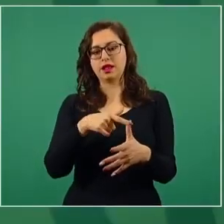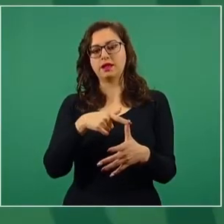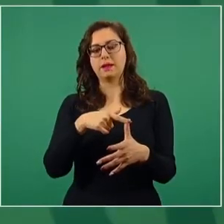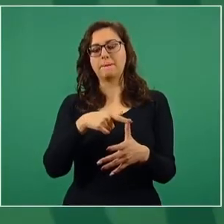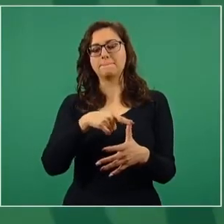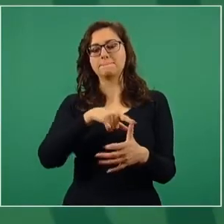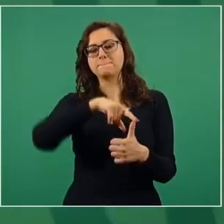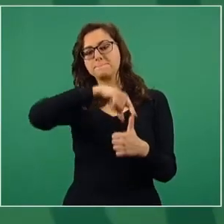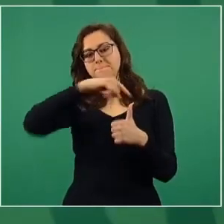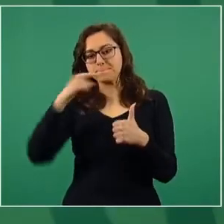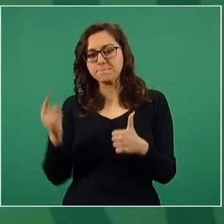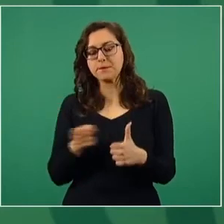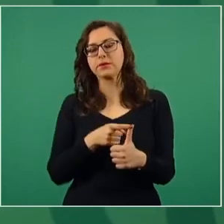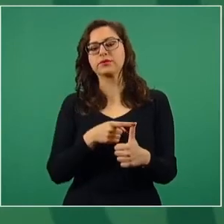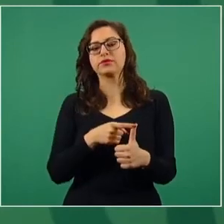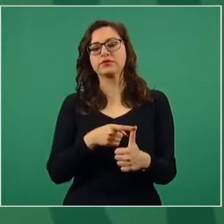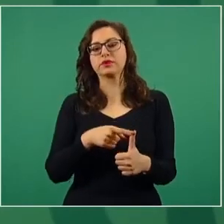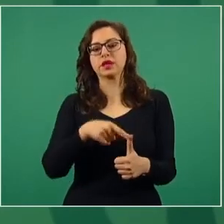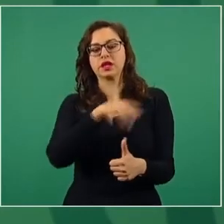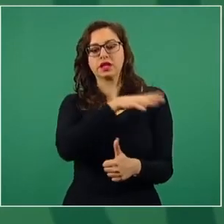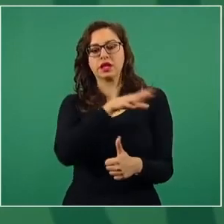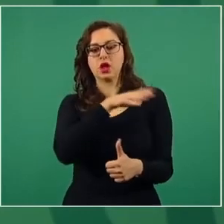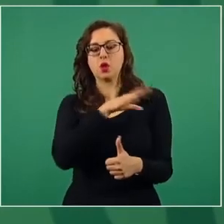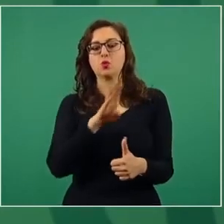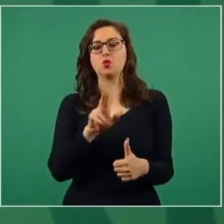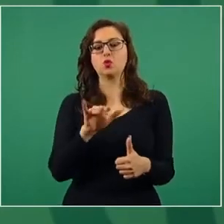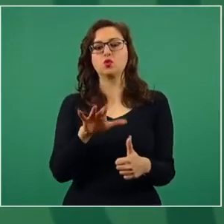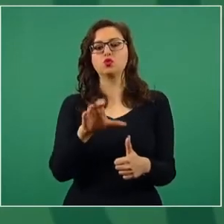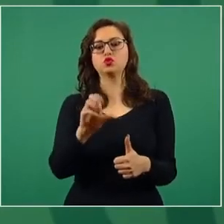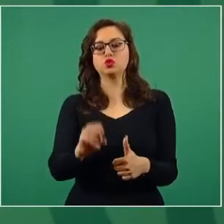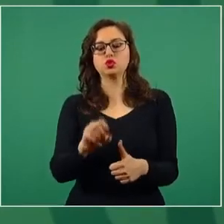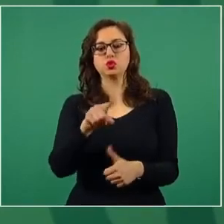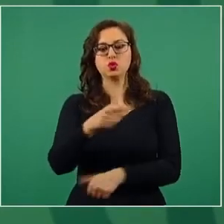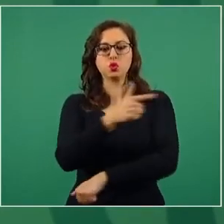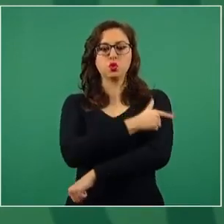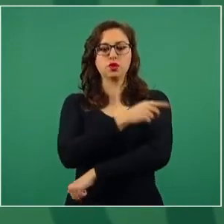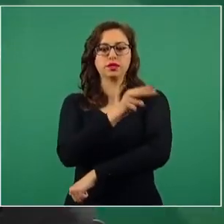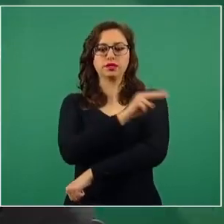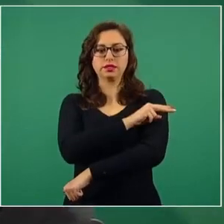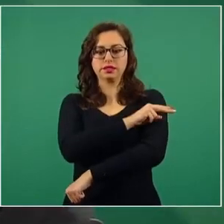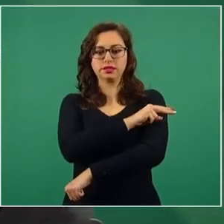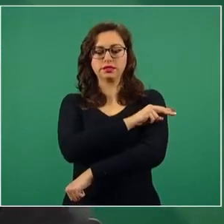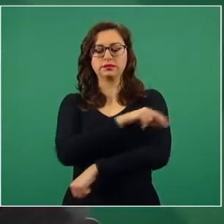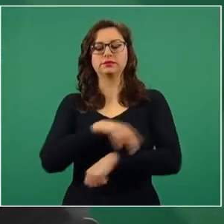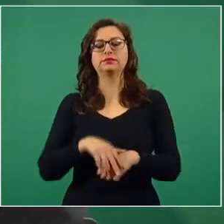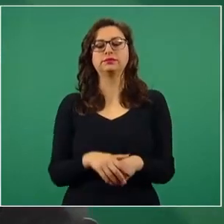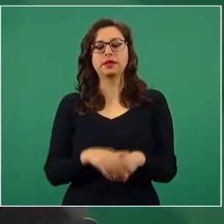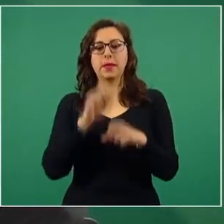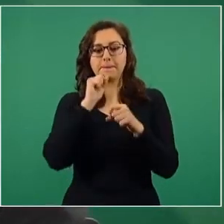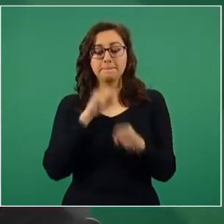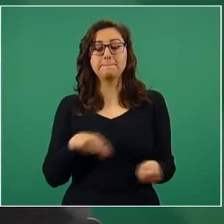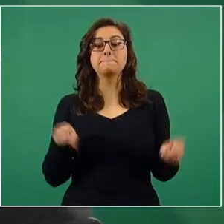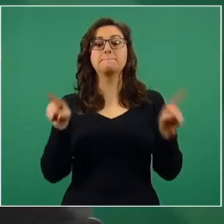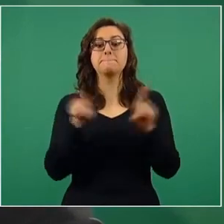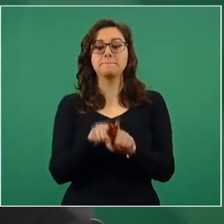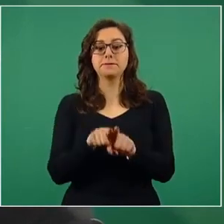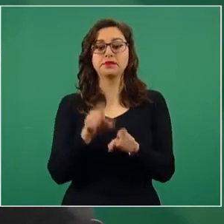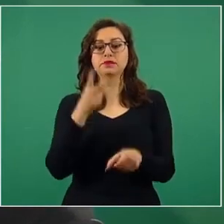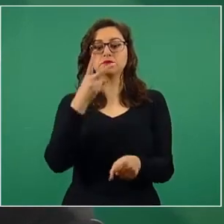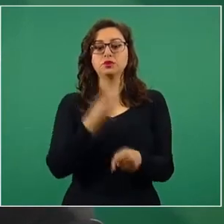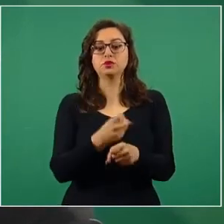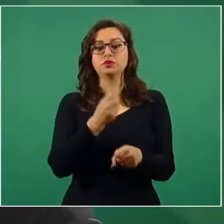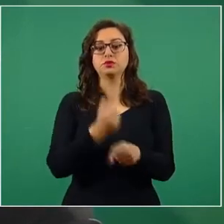el general Bucio de la Guardia Nacional y el subsecretario de